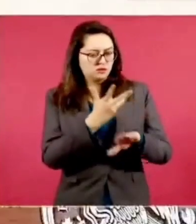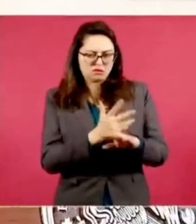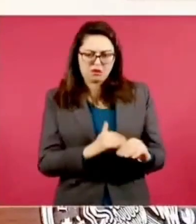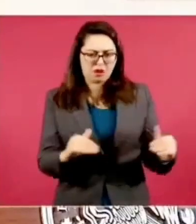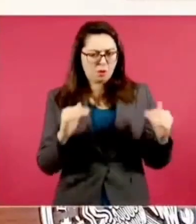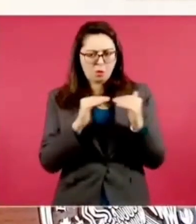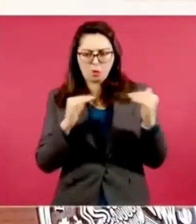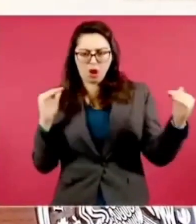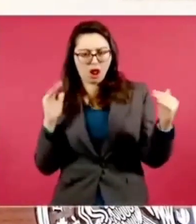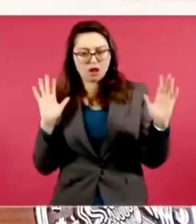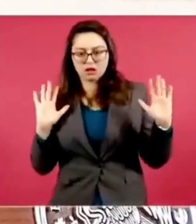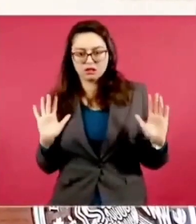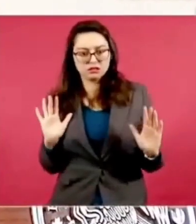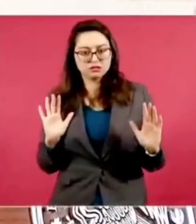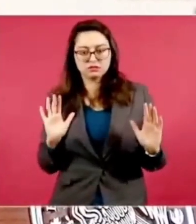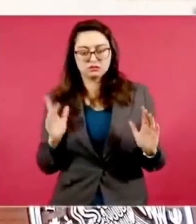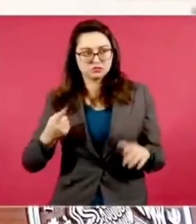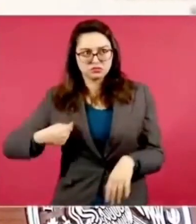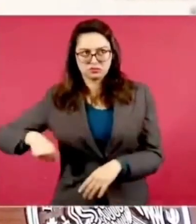Y nosotros no vamos a hacer allá